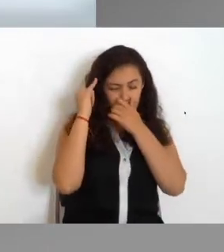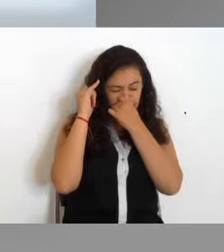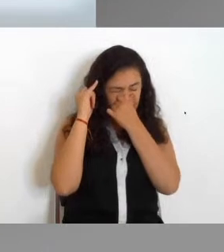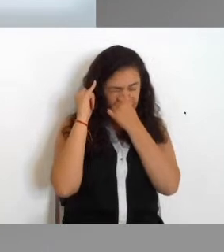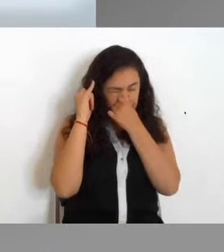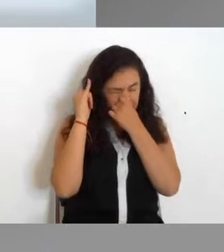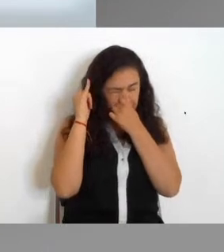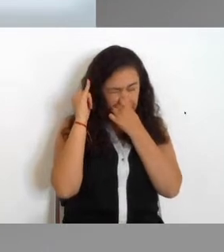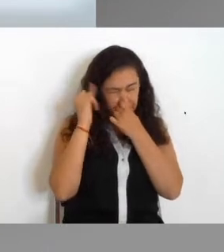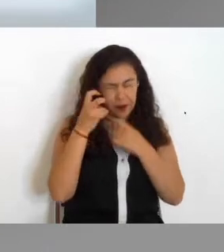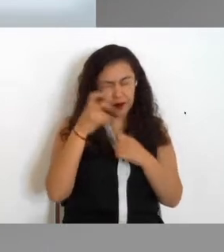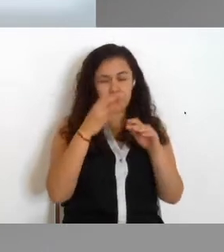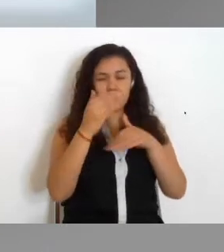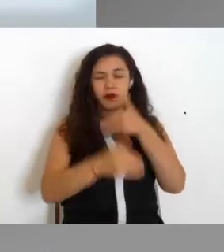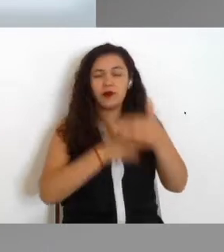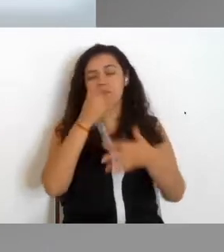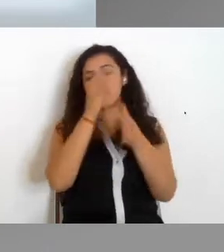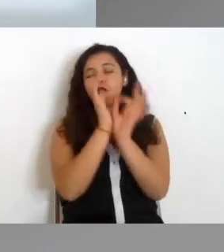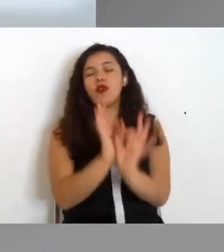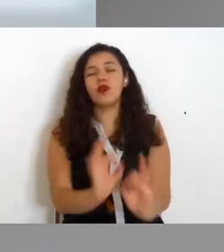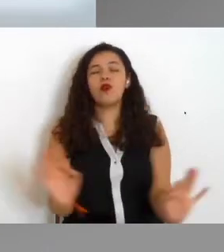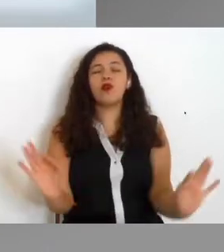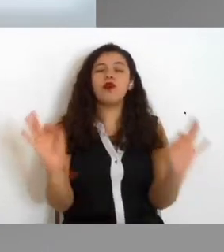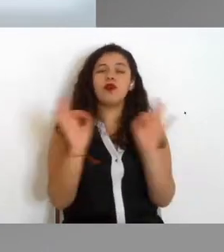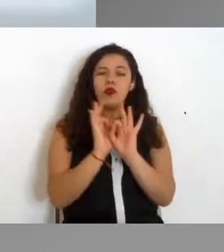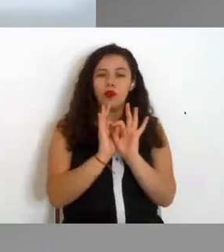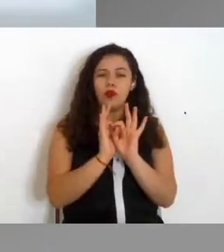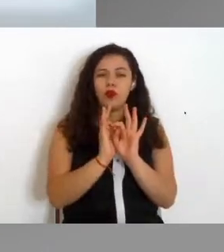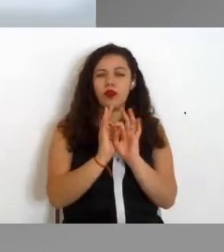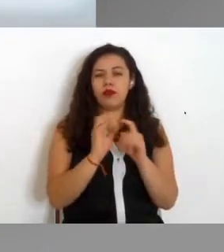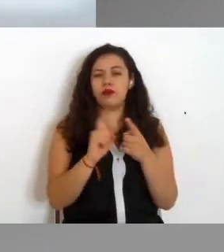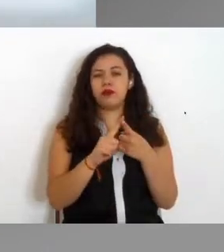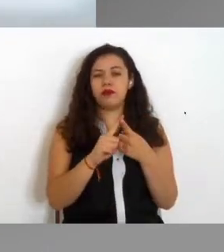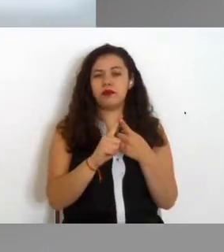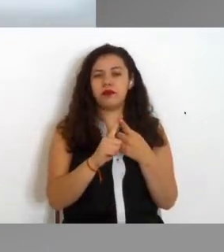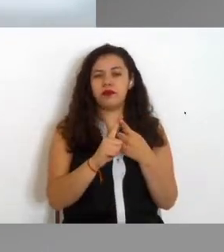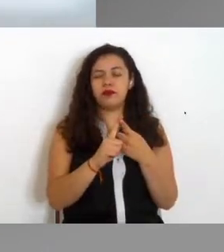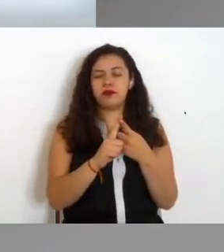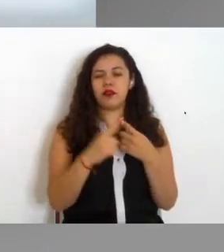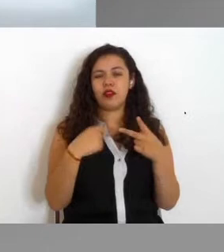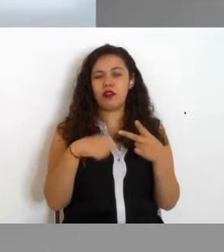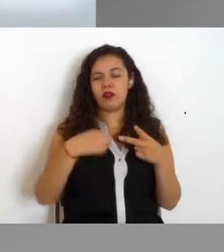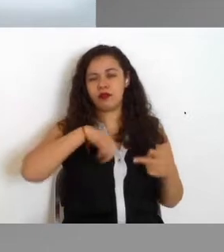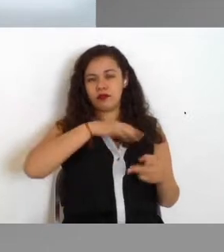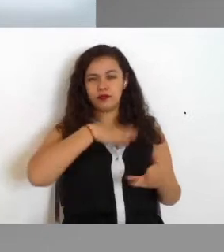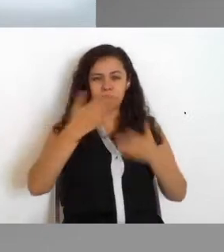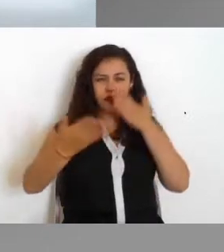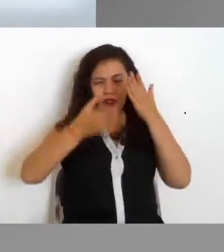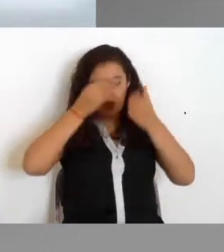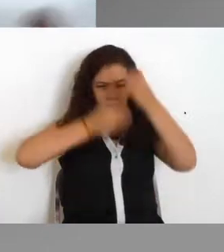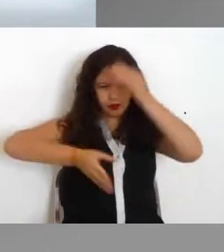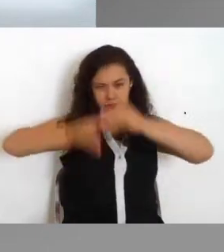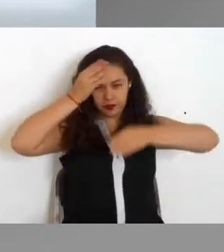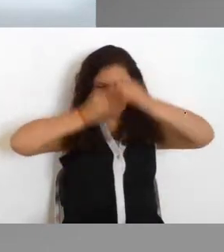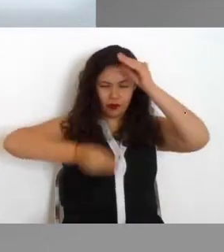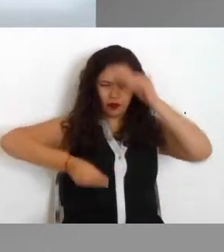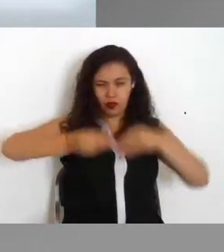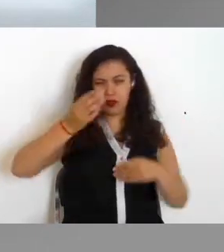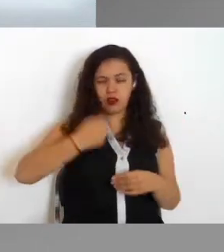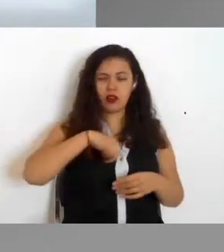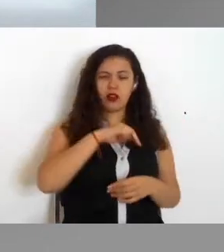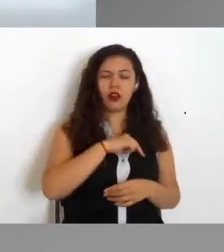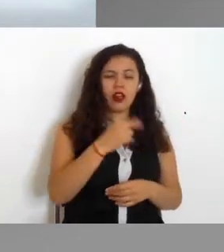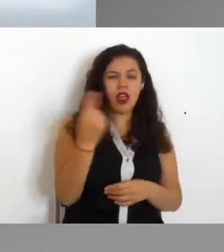pues, muy importante, donde aprendimos precisamente a ver no qué necesidades